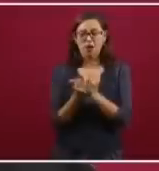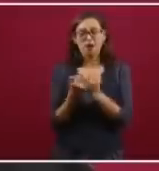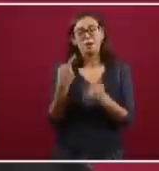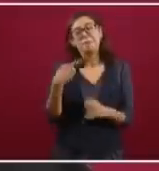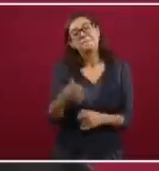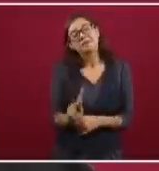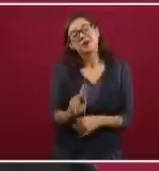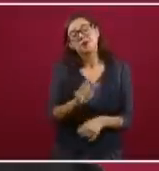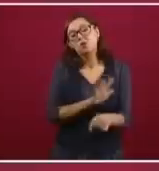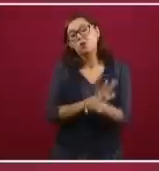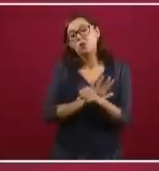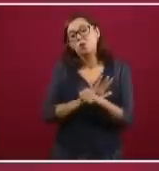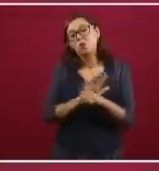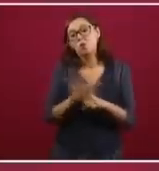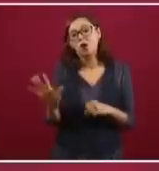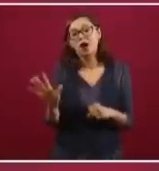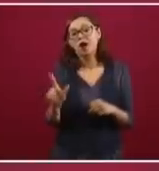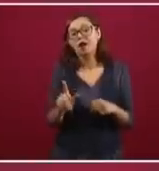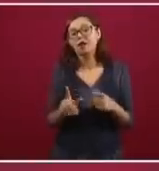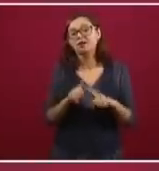que eran los